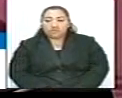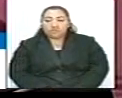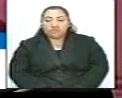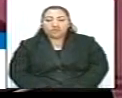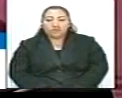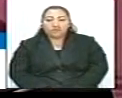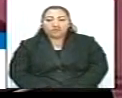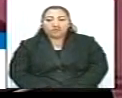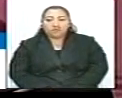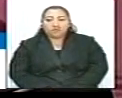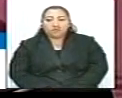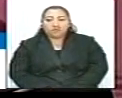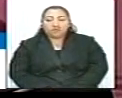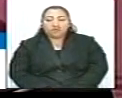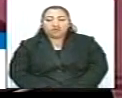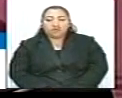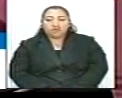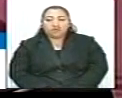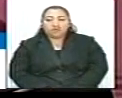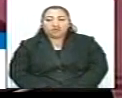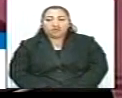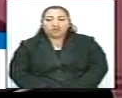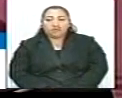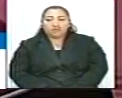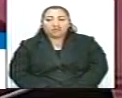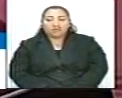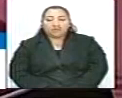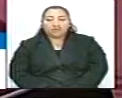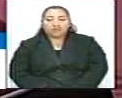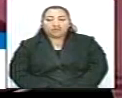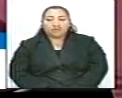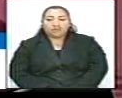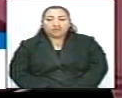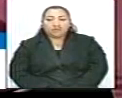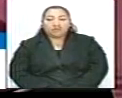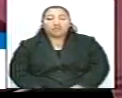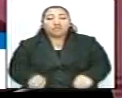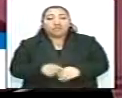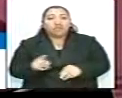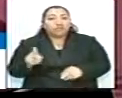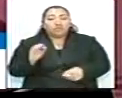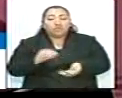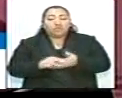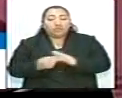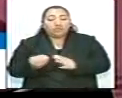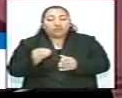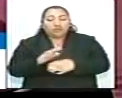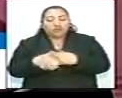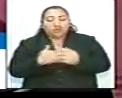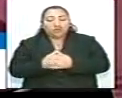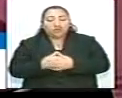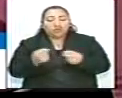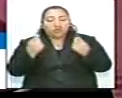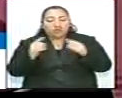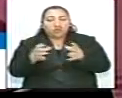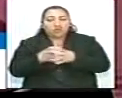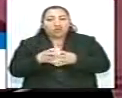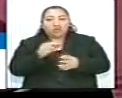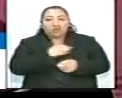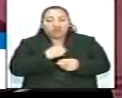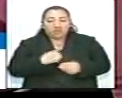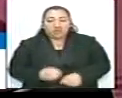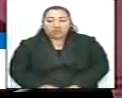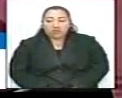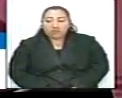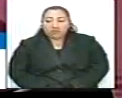también considerando la prioridad que nos han hecho los pedidos los colegas congresistas. No vamos a estar sujeto simplemente a la decisión del Poder Ejecutivo,